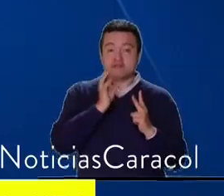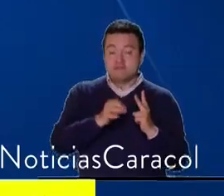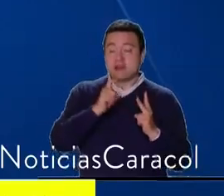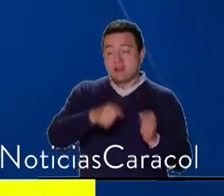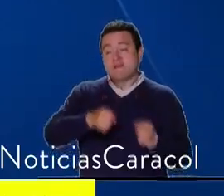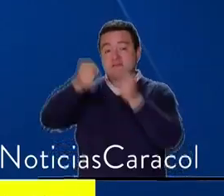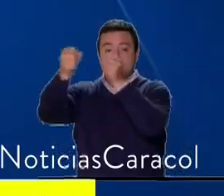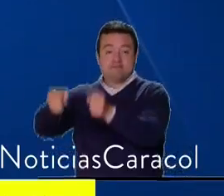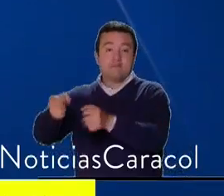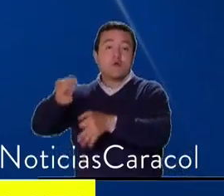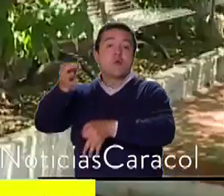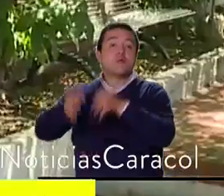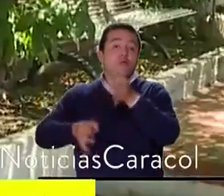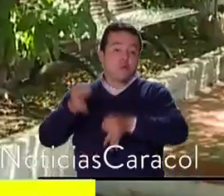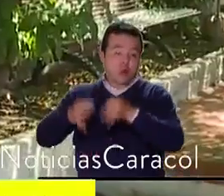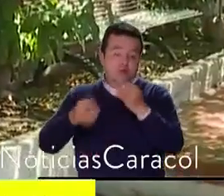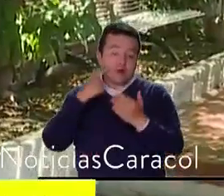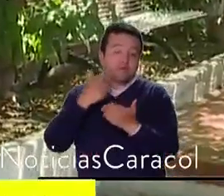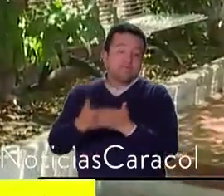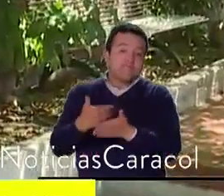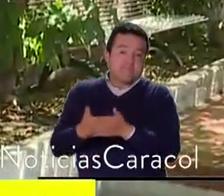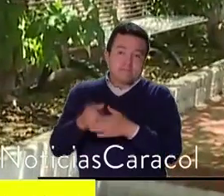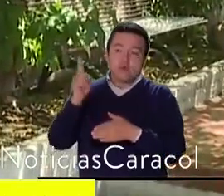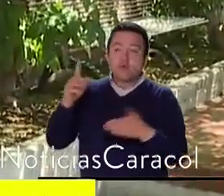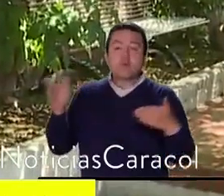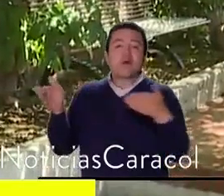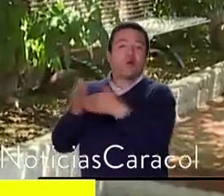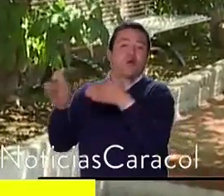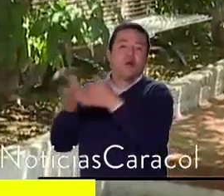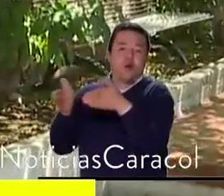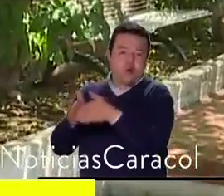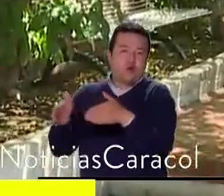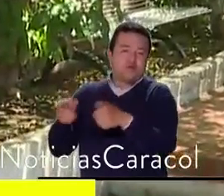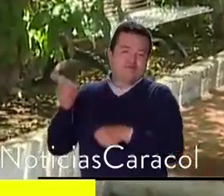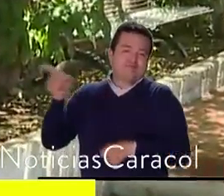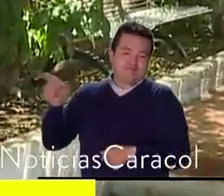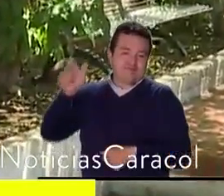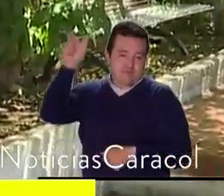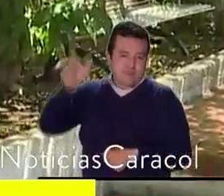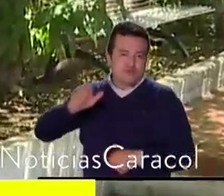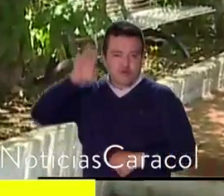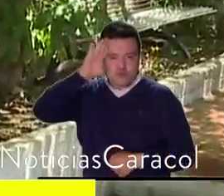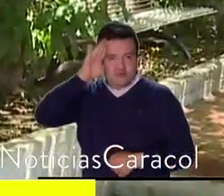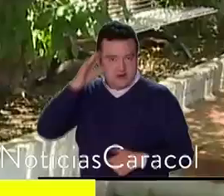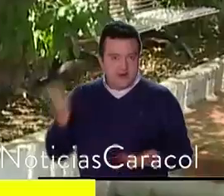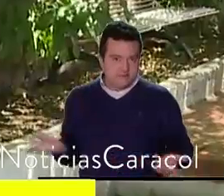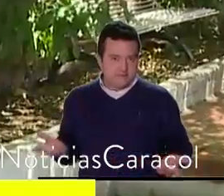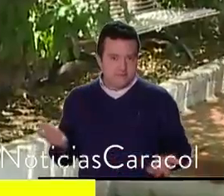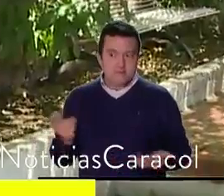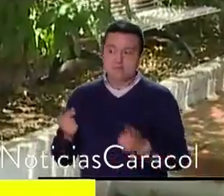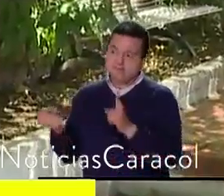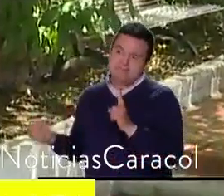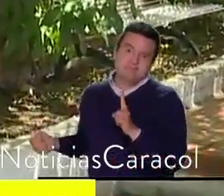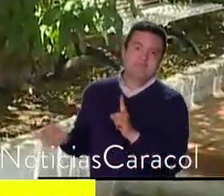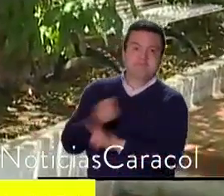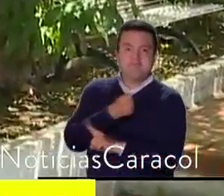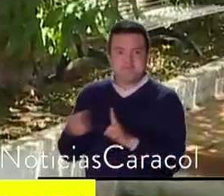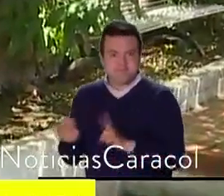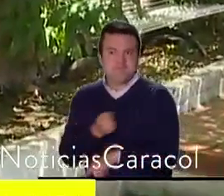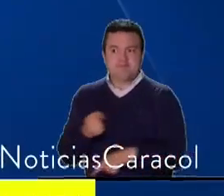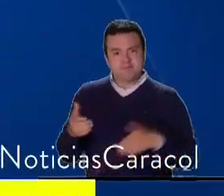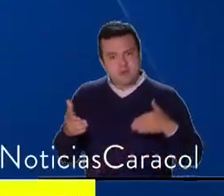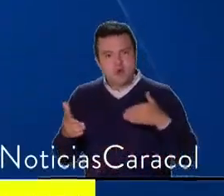puestos a disposición de autoridad competente por el ilícito, por el punible de lesiones personales y ataque